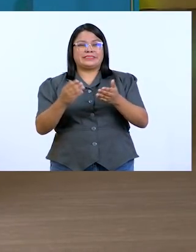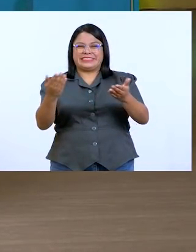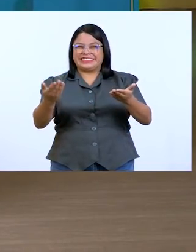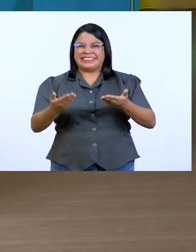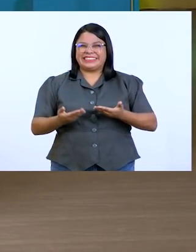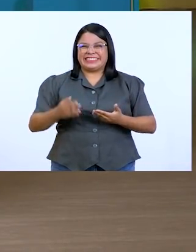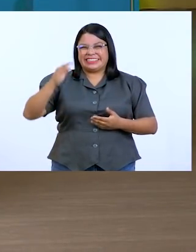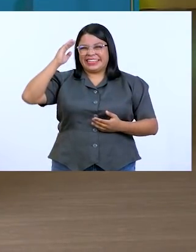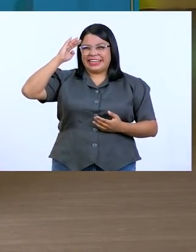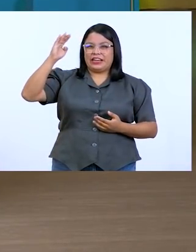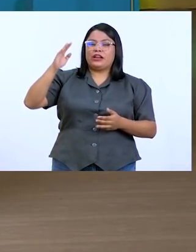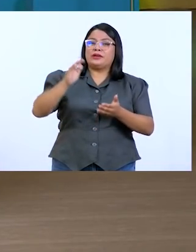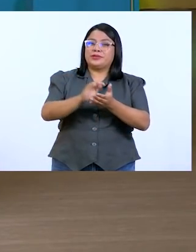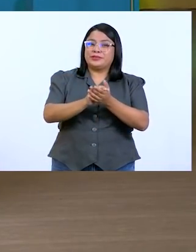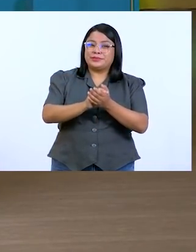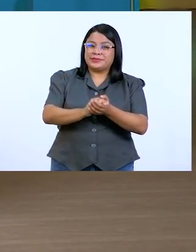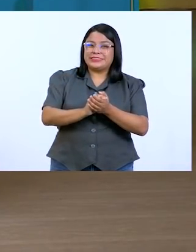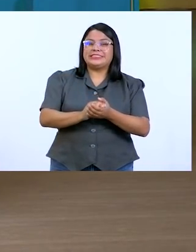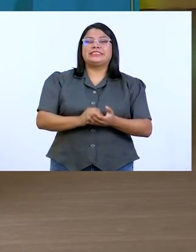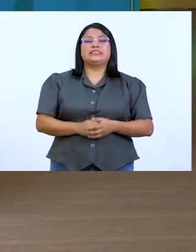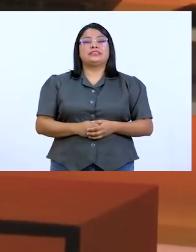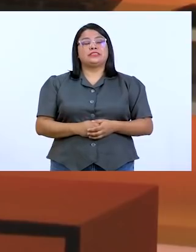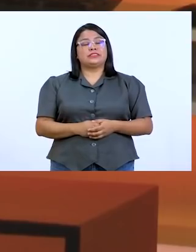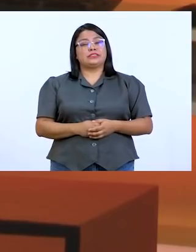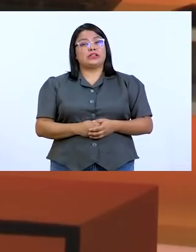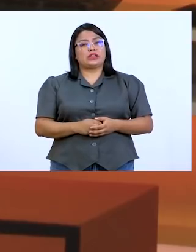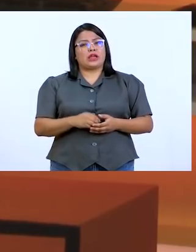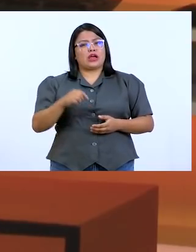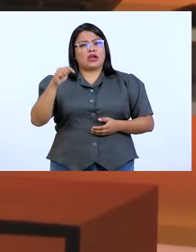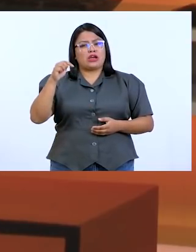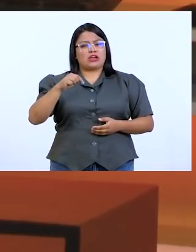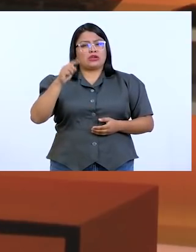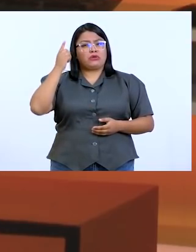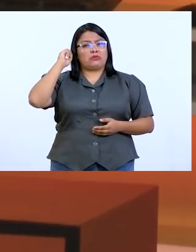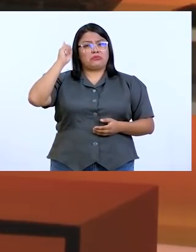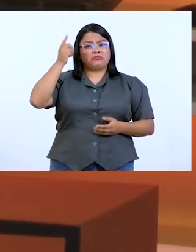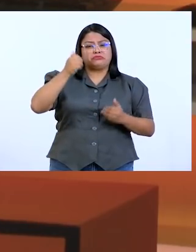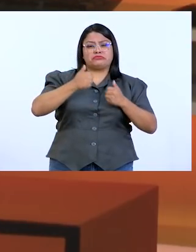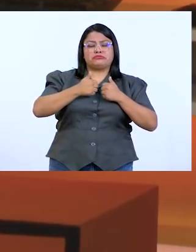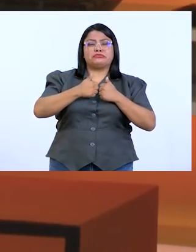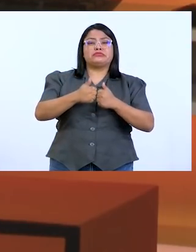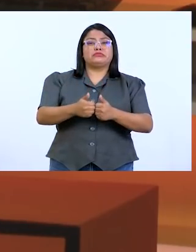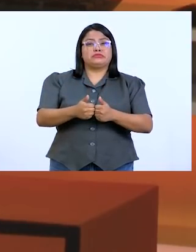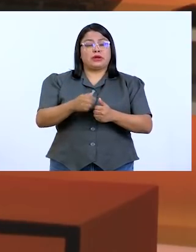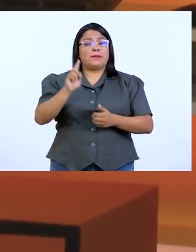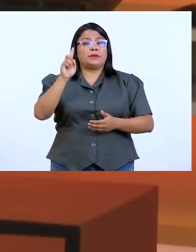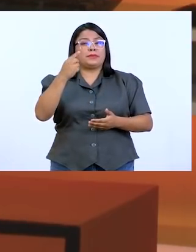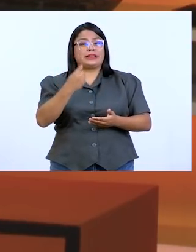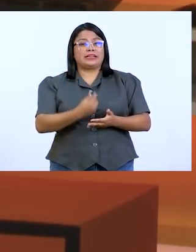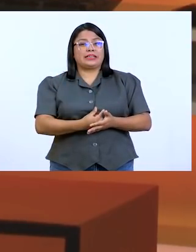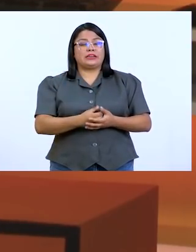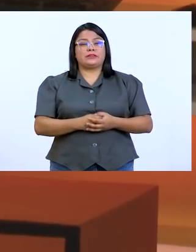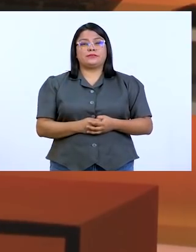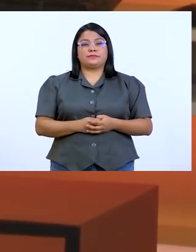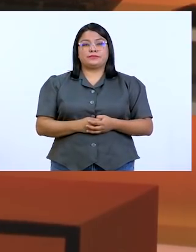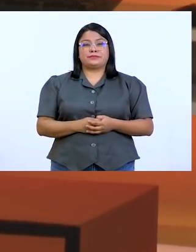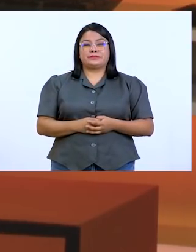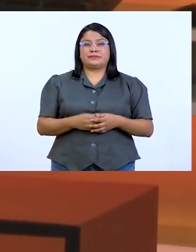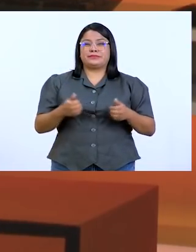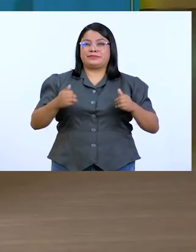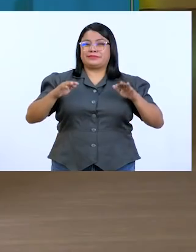texto. Bienvenida, Francisca. Mucho gusto, Antonieta. Es un placer estar con los maestros y maestras de primer